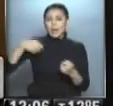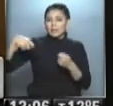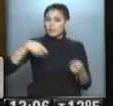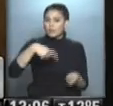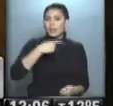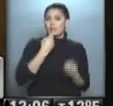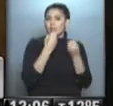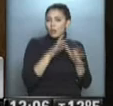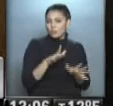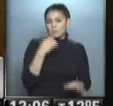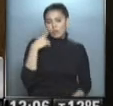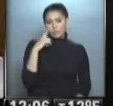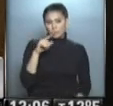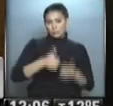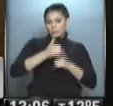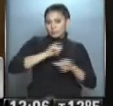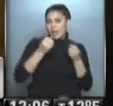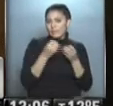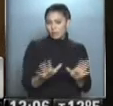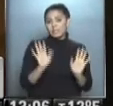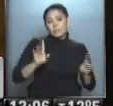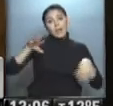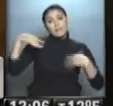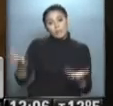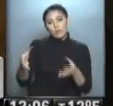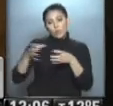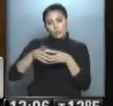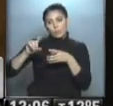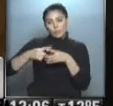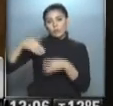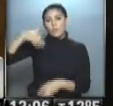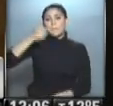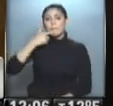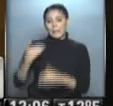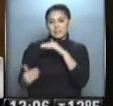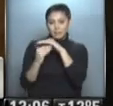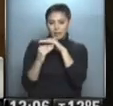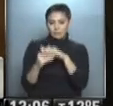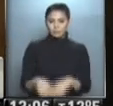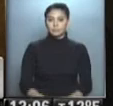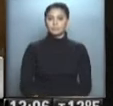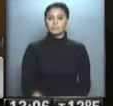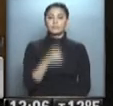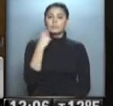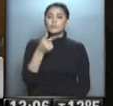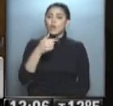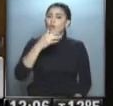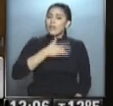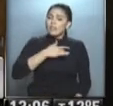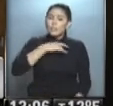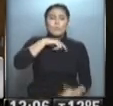para que se baje de la competencia electoral y así favorecer al Frente Renovador de Sergio Massa. Desde lo más profundo de mi